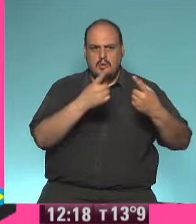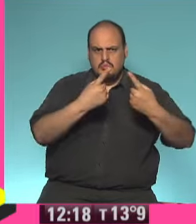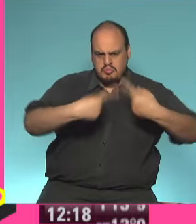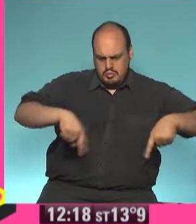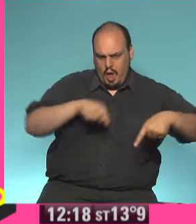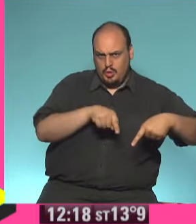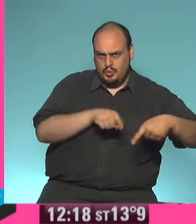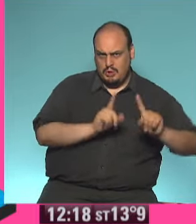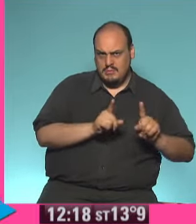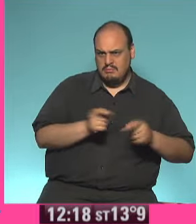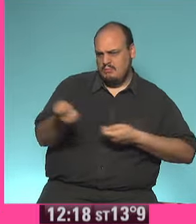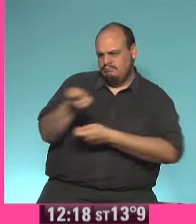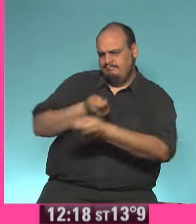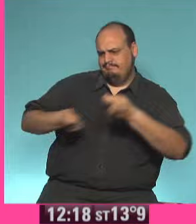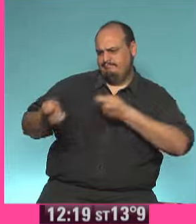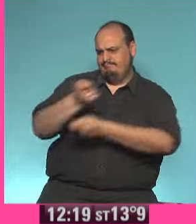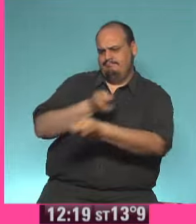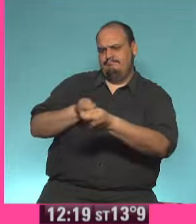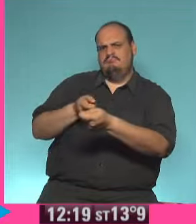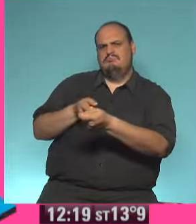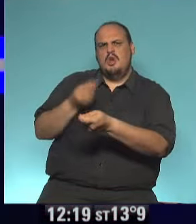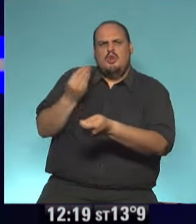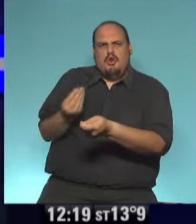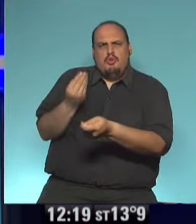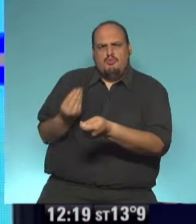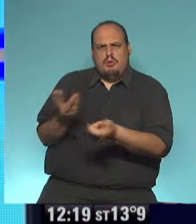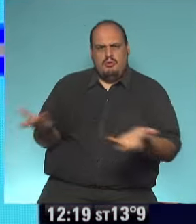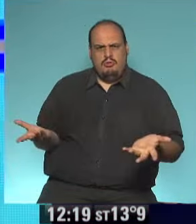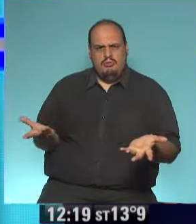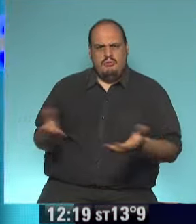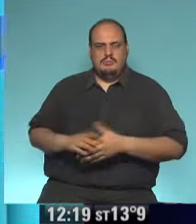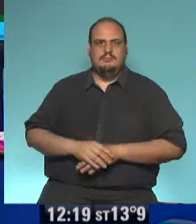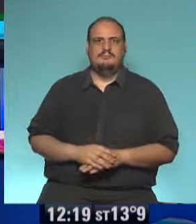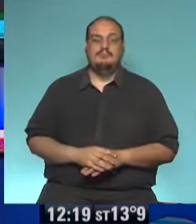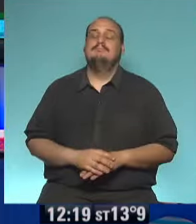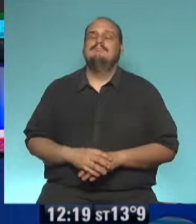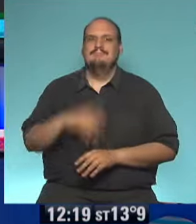se comercializan los productos? Claro,